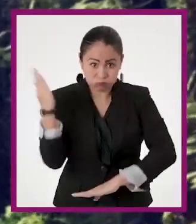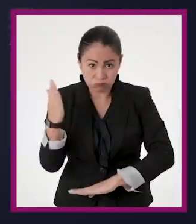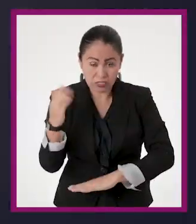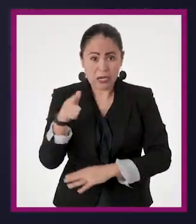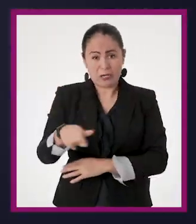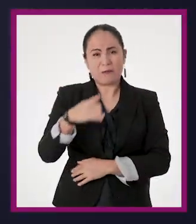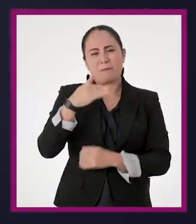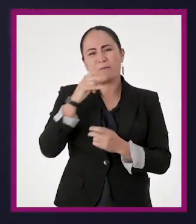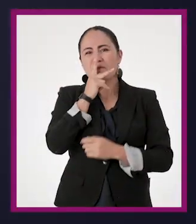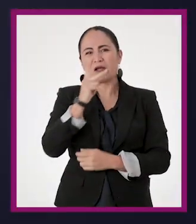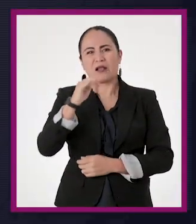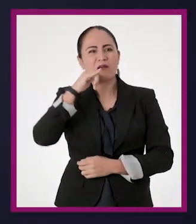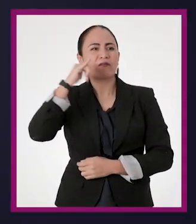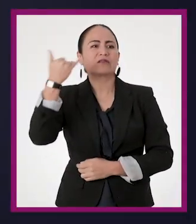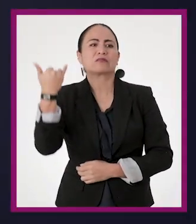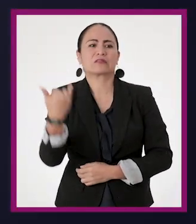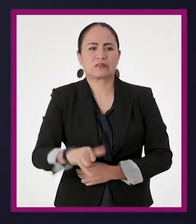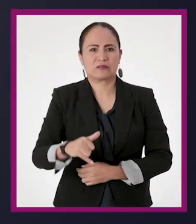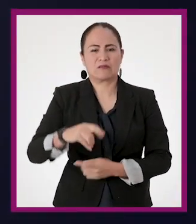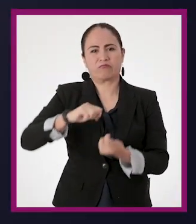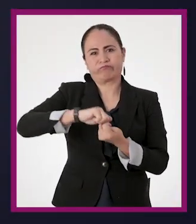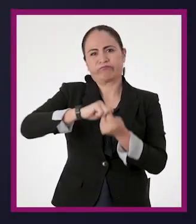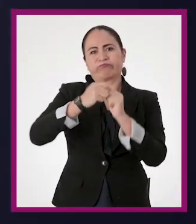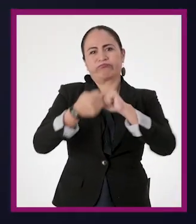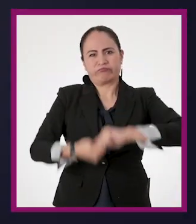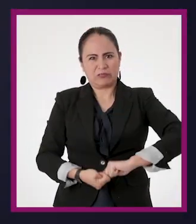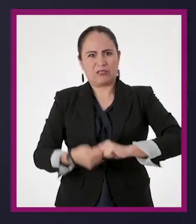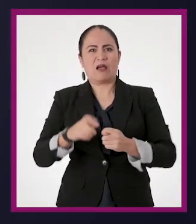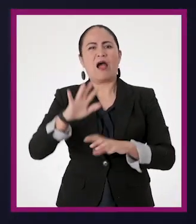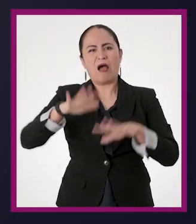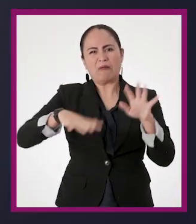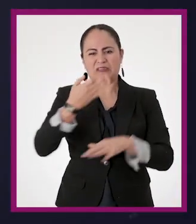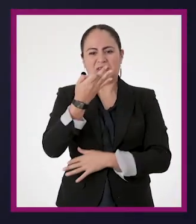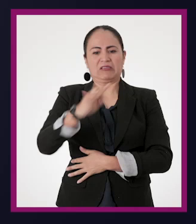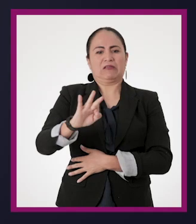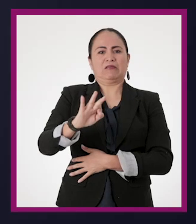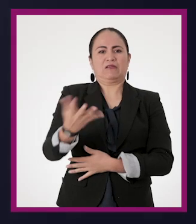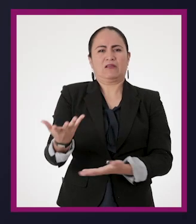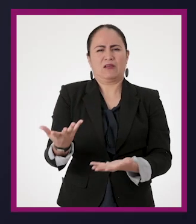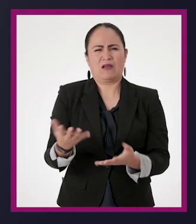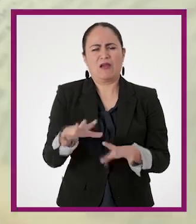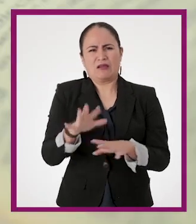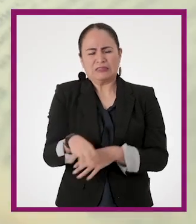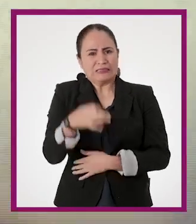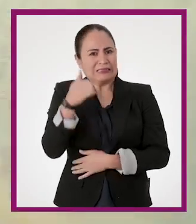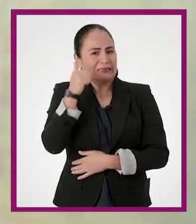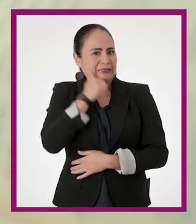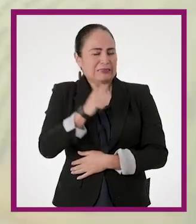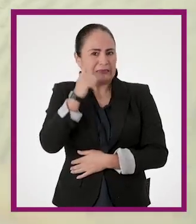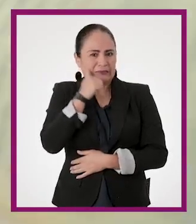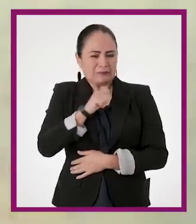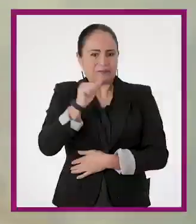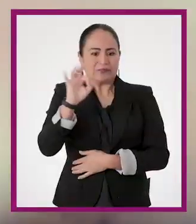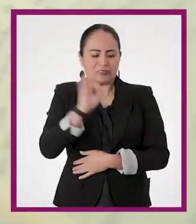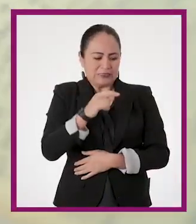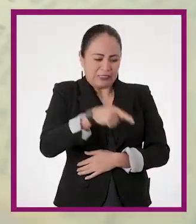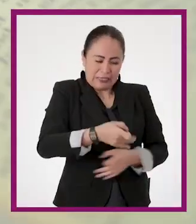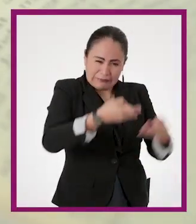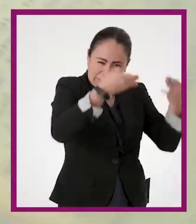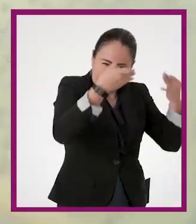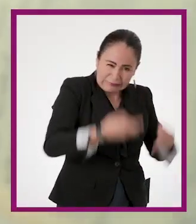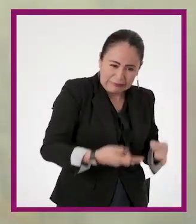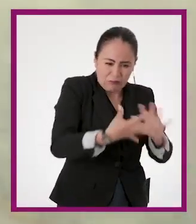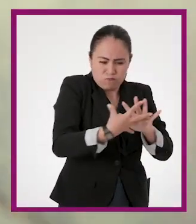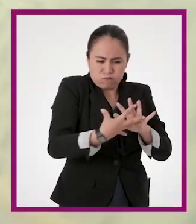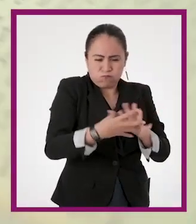éxito. La frase italiana traduttore traditore, traductor traidor, apunta al riesgo constante de